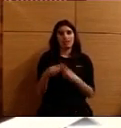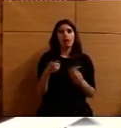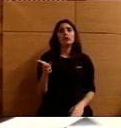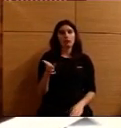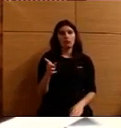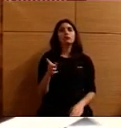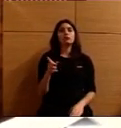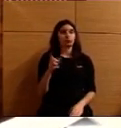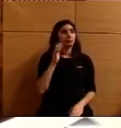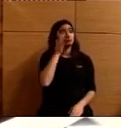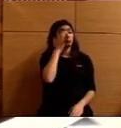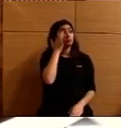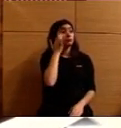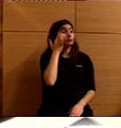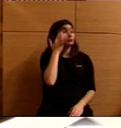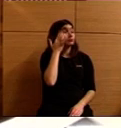corta.